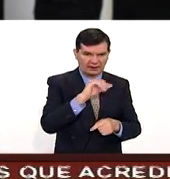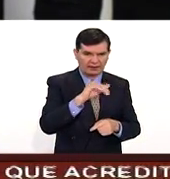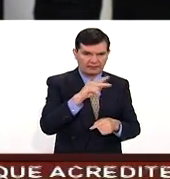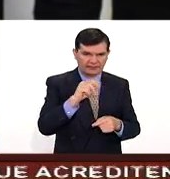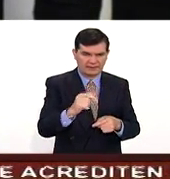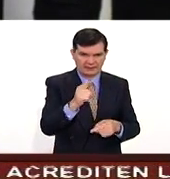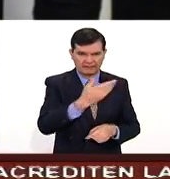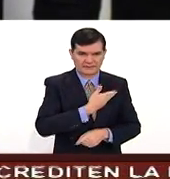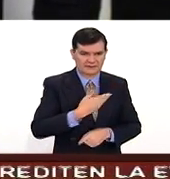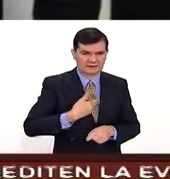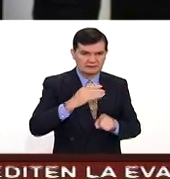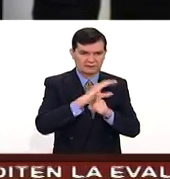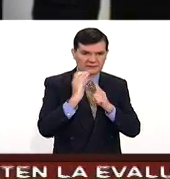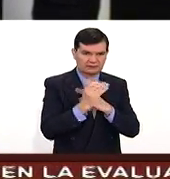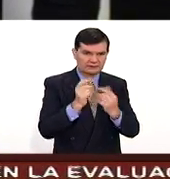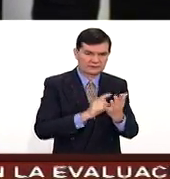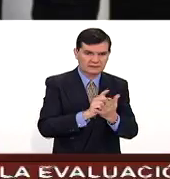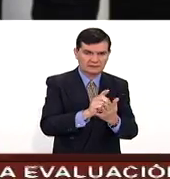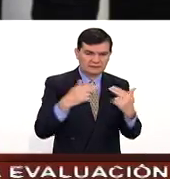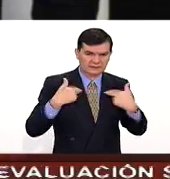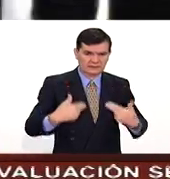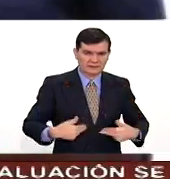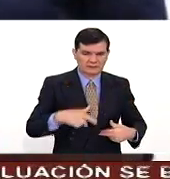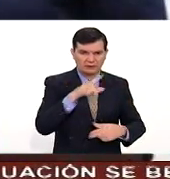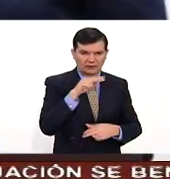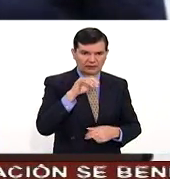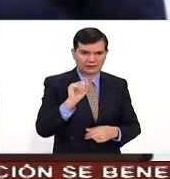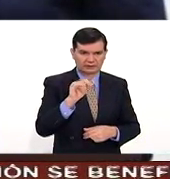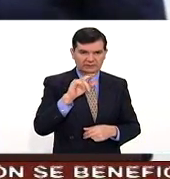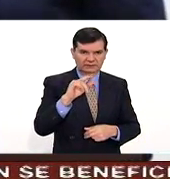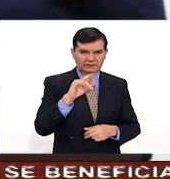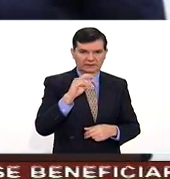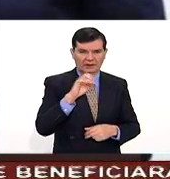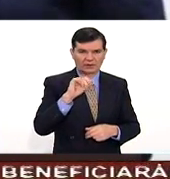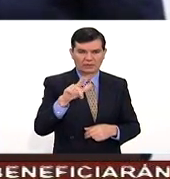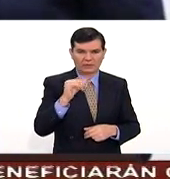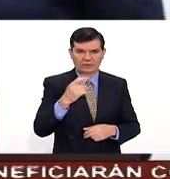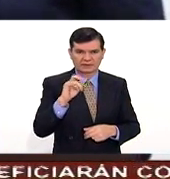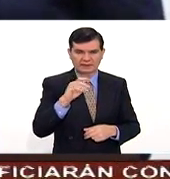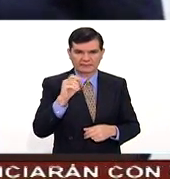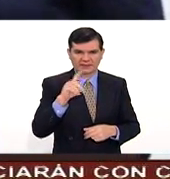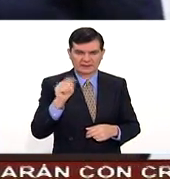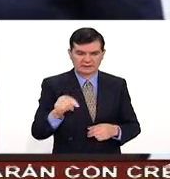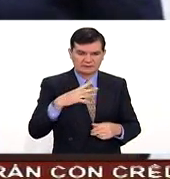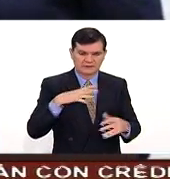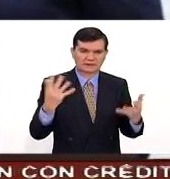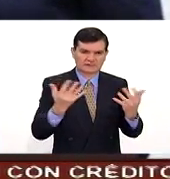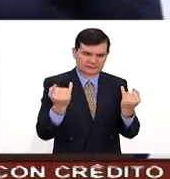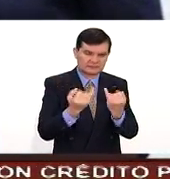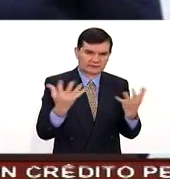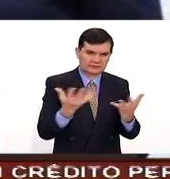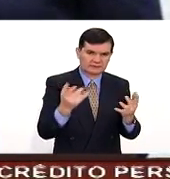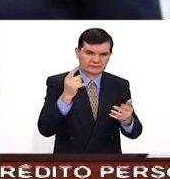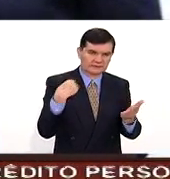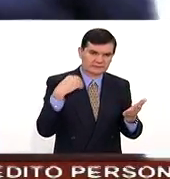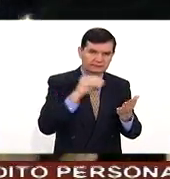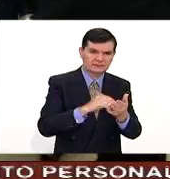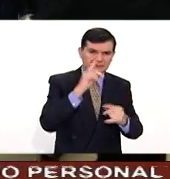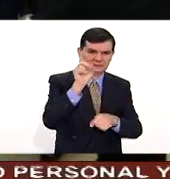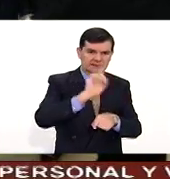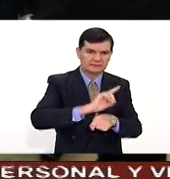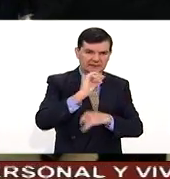el presidente de la Comisión Nacional de Derechos Humanos, Luis Raúl González Pérez. Este acto se realizó también en el marco del